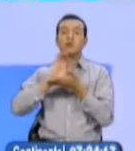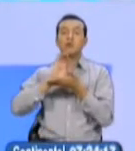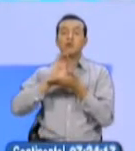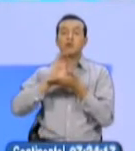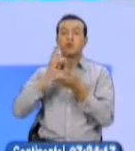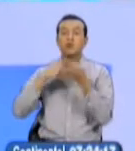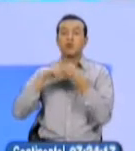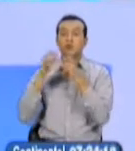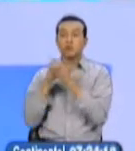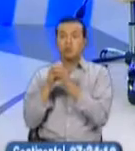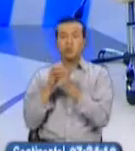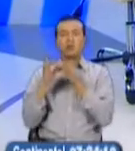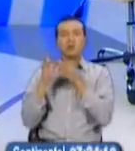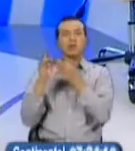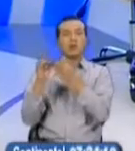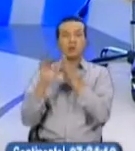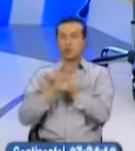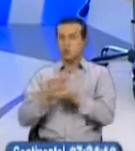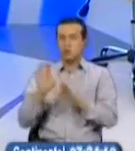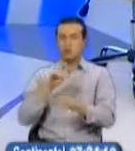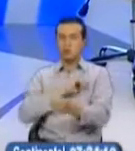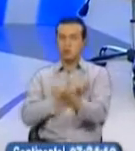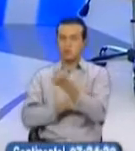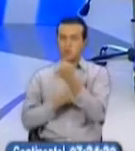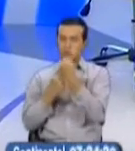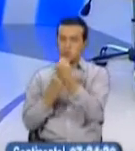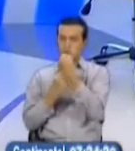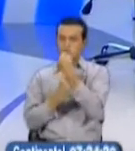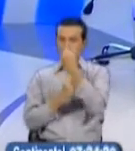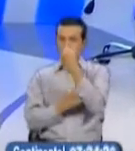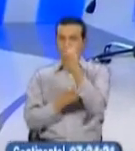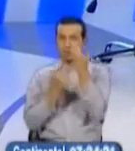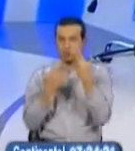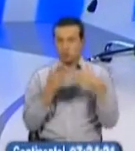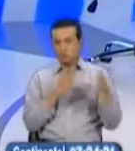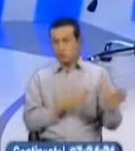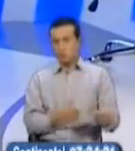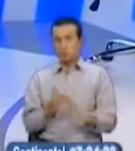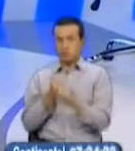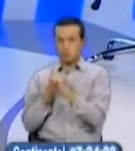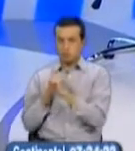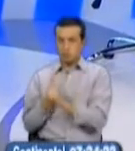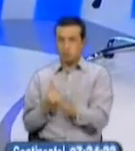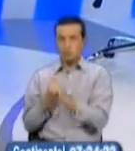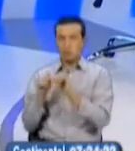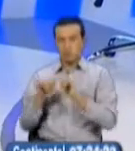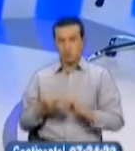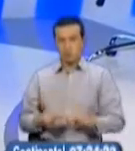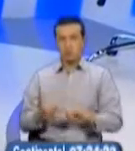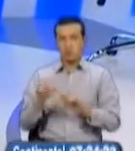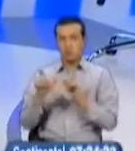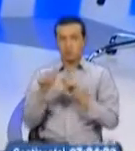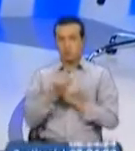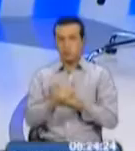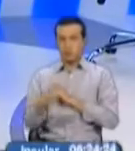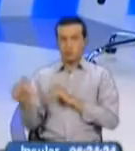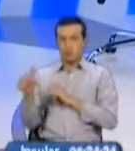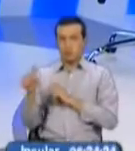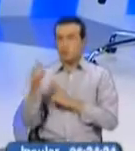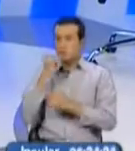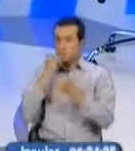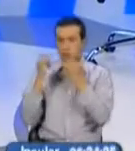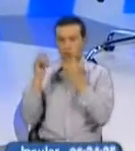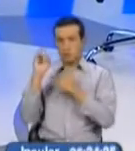incubadoras guiamos nos fortalecemos y luego hacemos el seguimiento correspondiente para que justamente no haya la